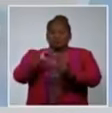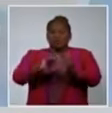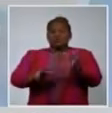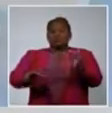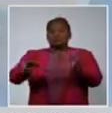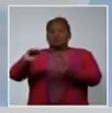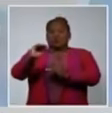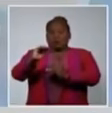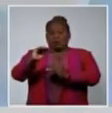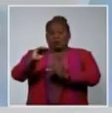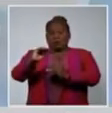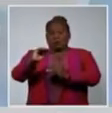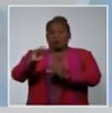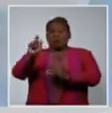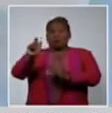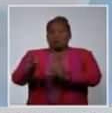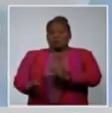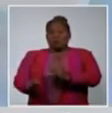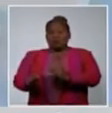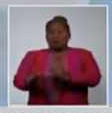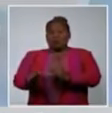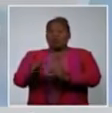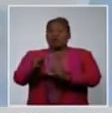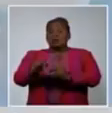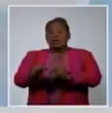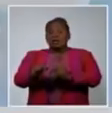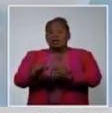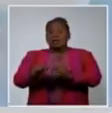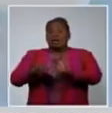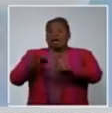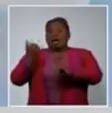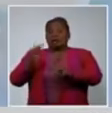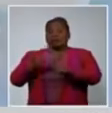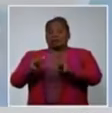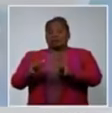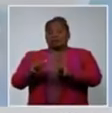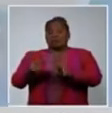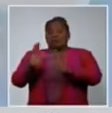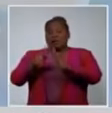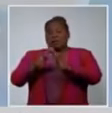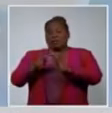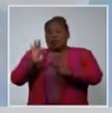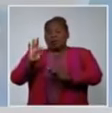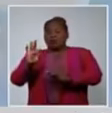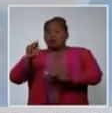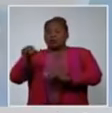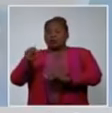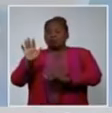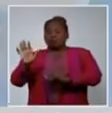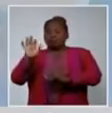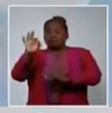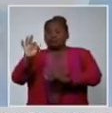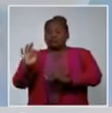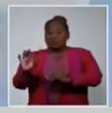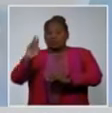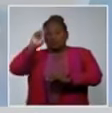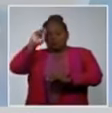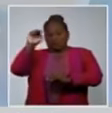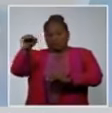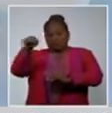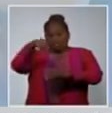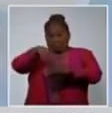mundo de tallos que se recuperen el 8,5 300 se mantiene ingresado de estos cuatro